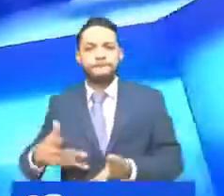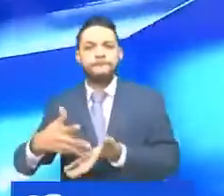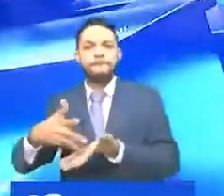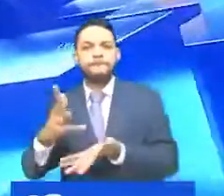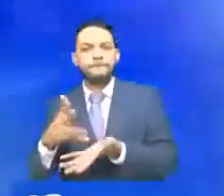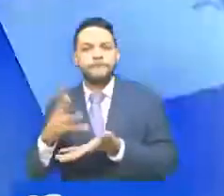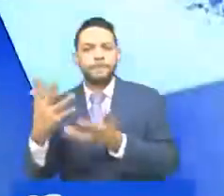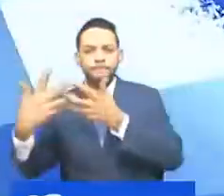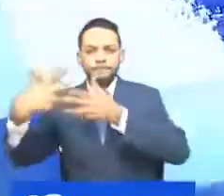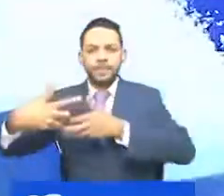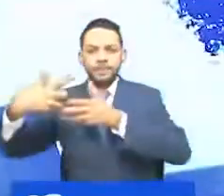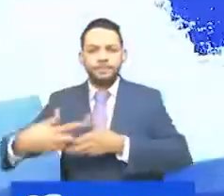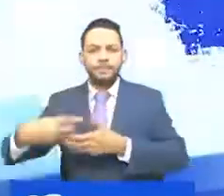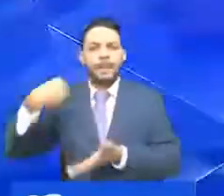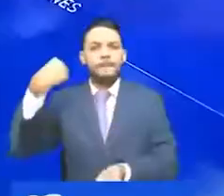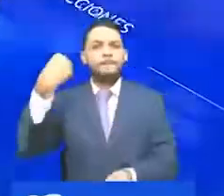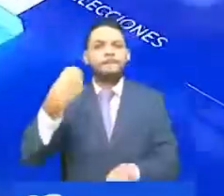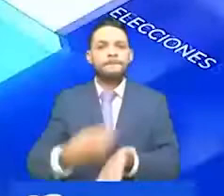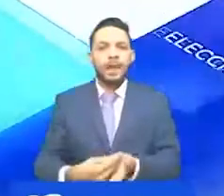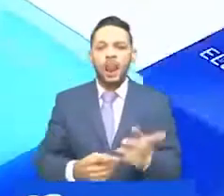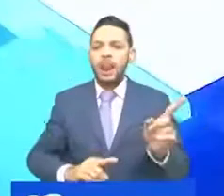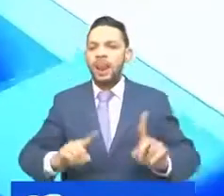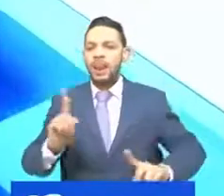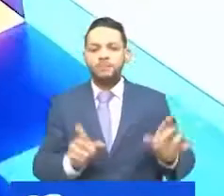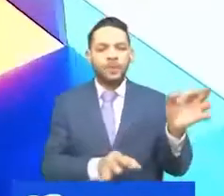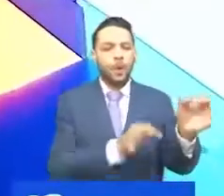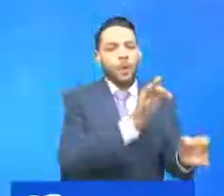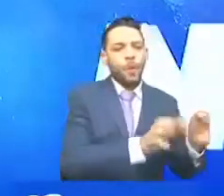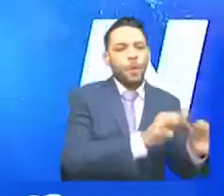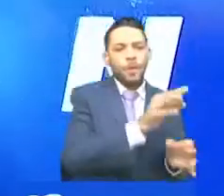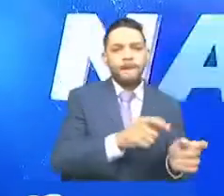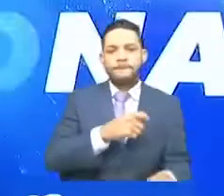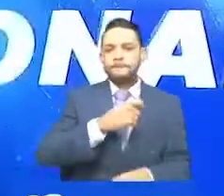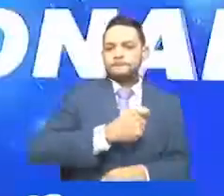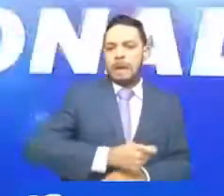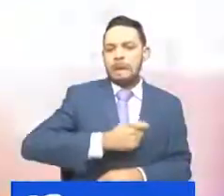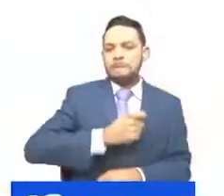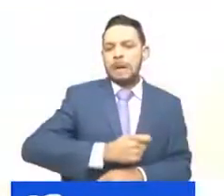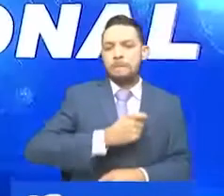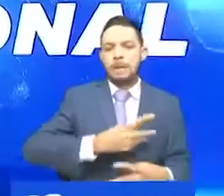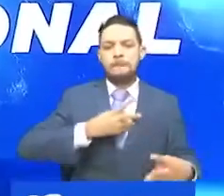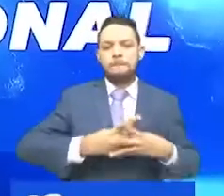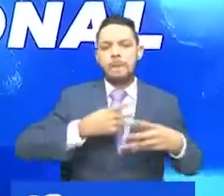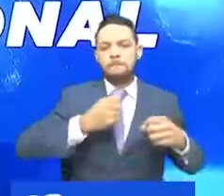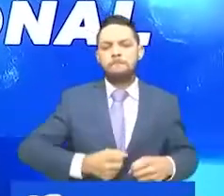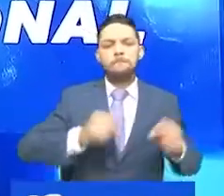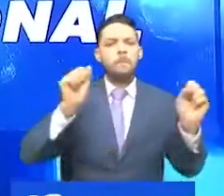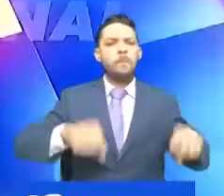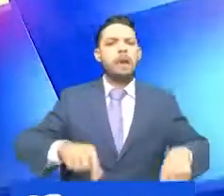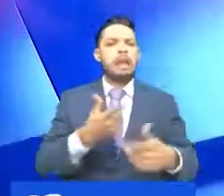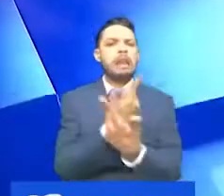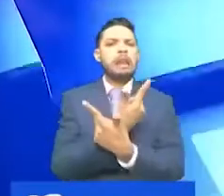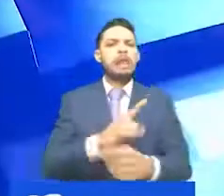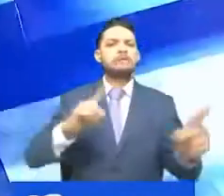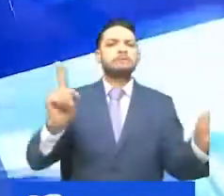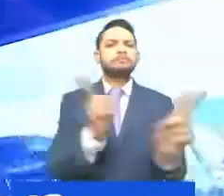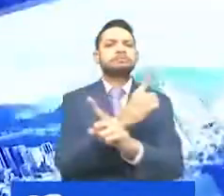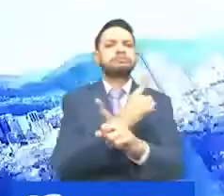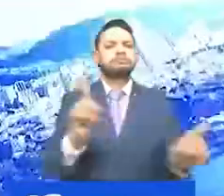Mato, quien aceptó el pago de sobornos y jueces y fue captado saliendo y entrando de la cárcel a Picota como Pedro por su